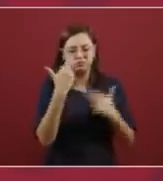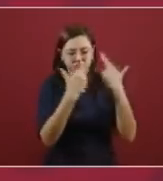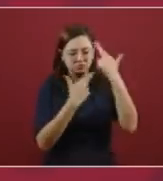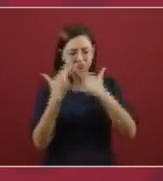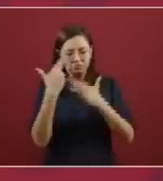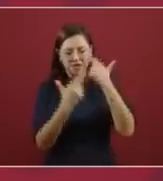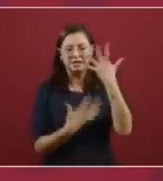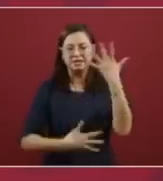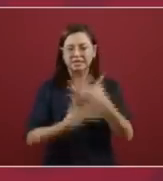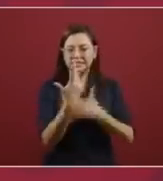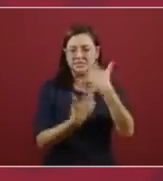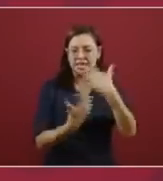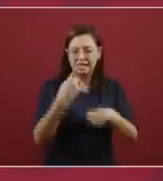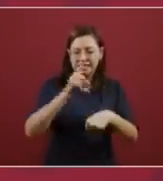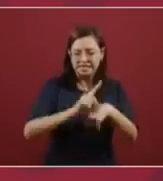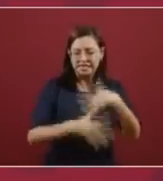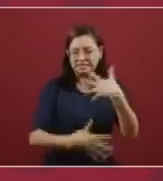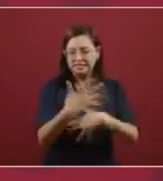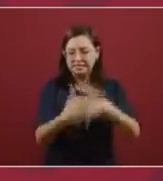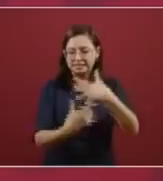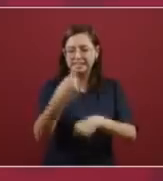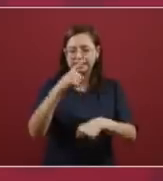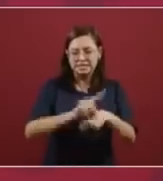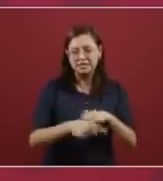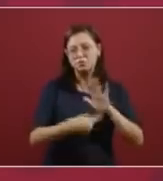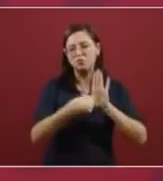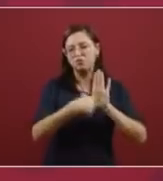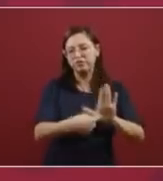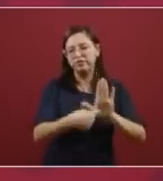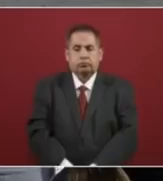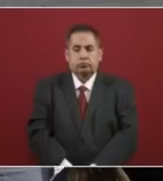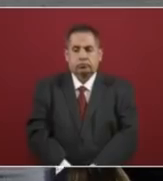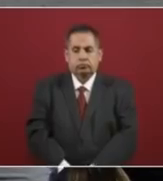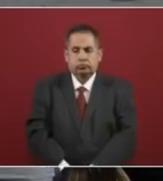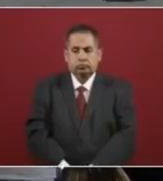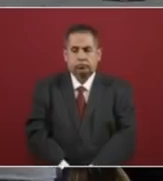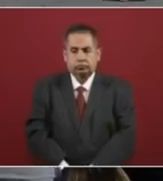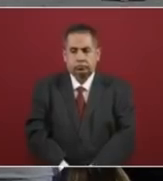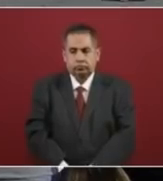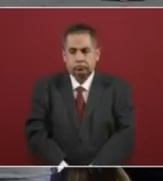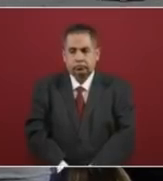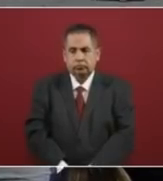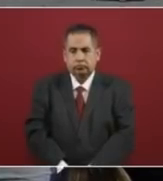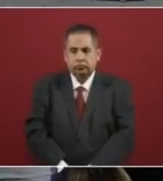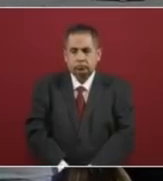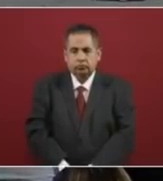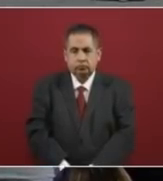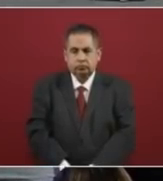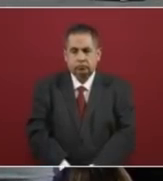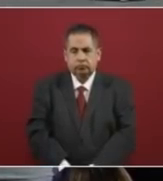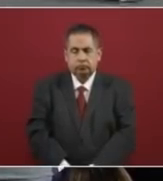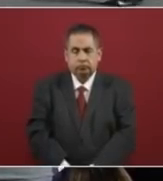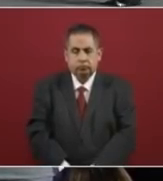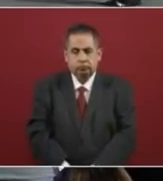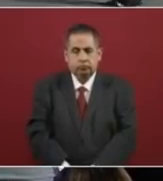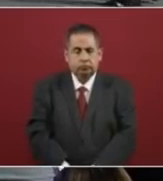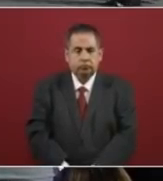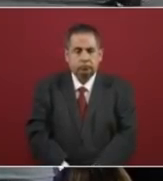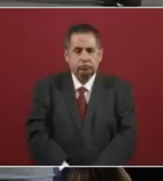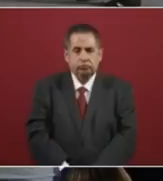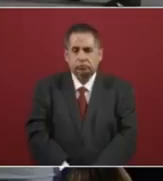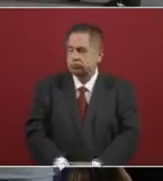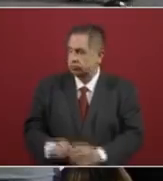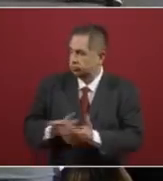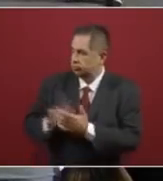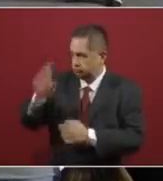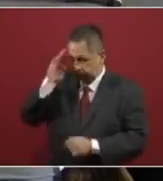días. Respecto a dicha herramienta, la titular de la Secretaría de la Función Pública, Irma Sandoval, presentó el portal Nómina Transparente, a través